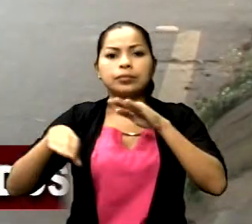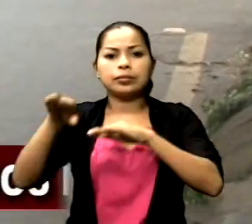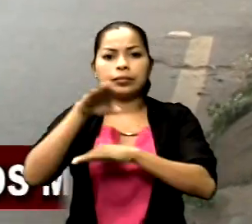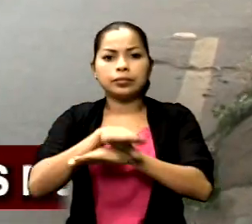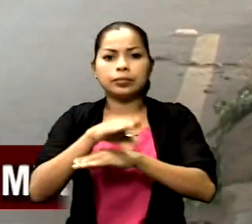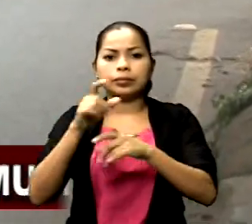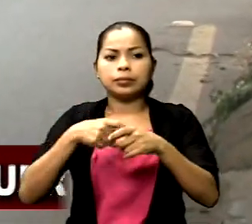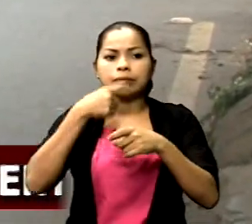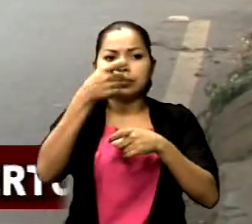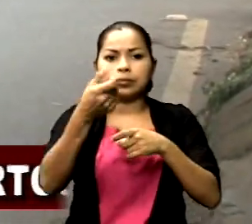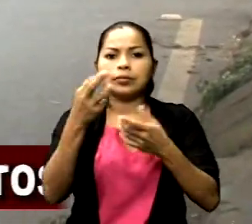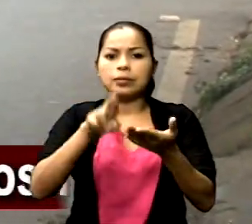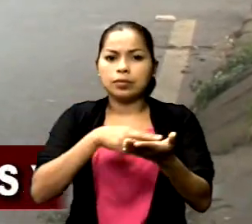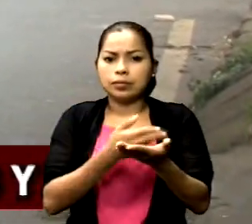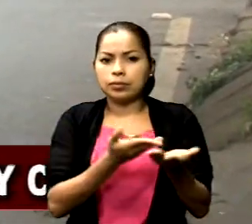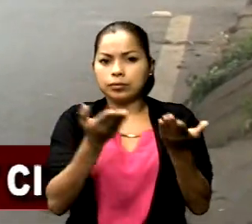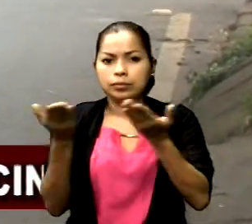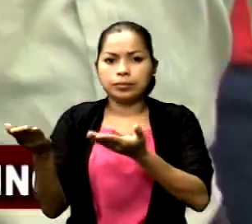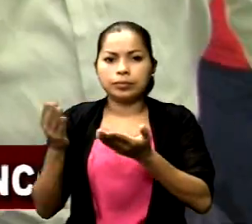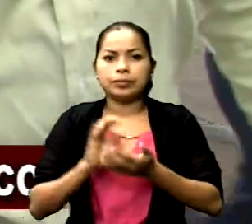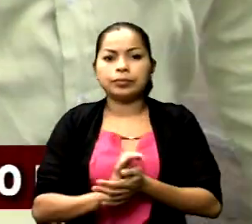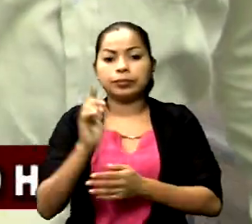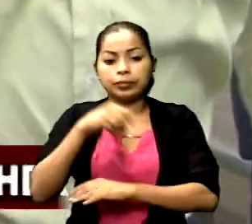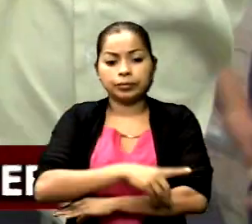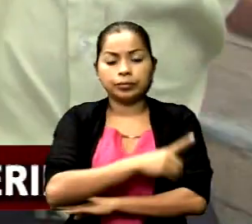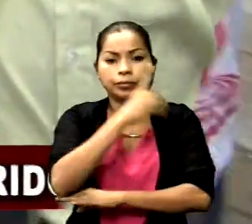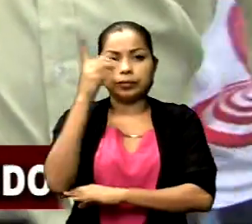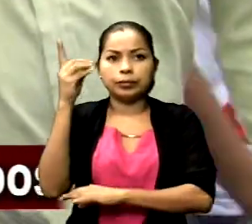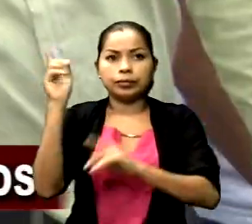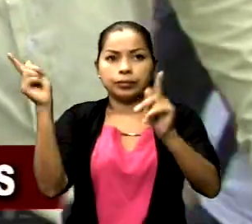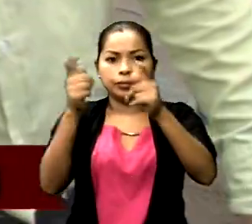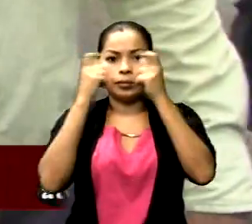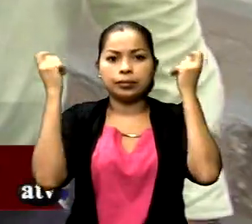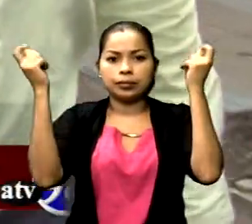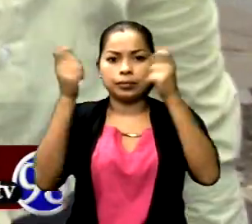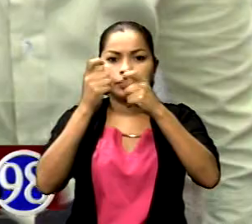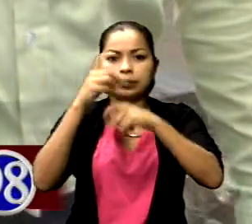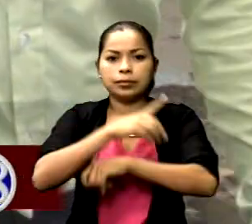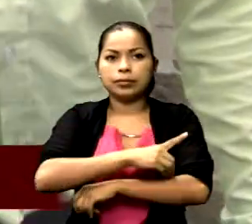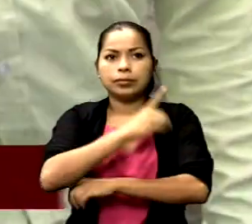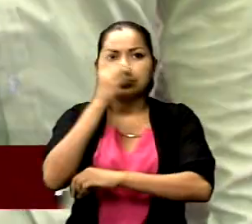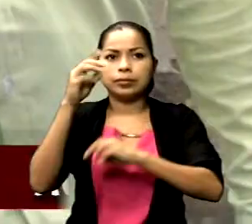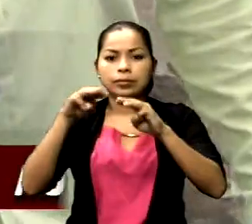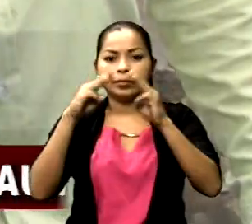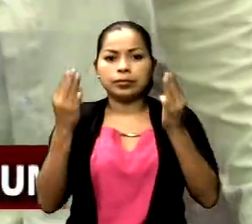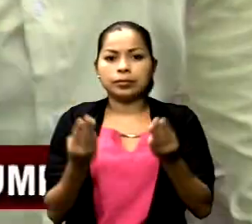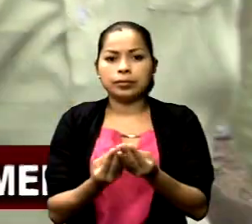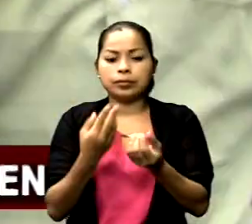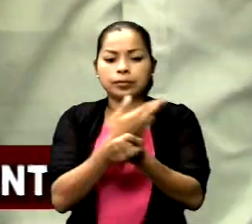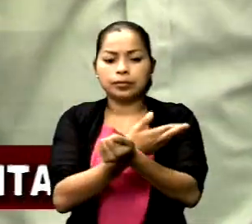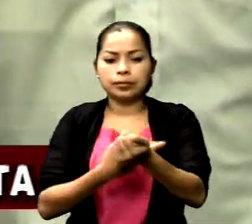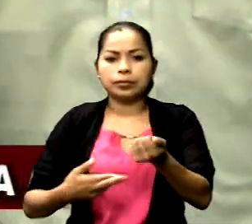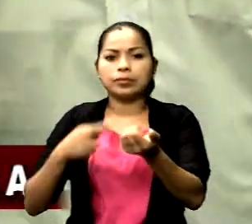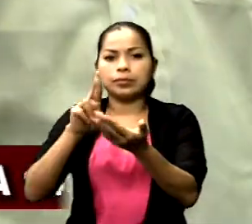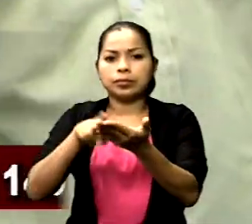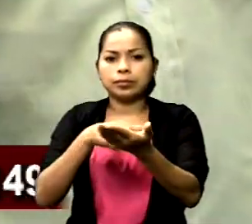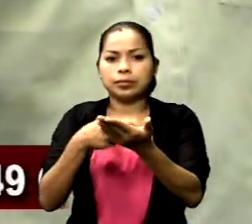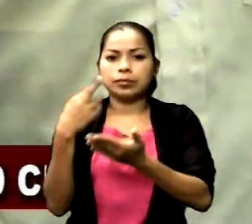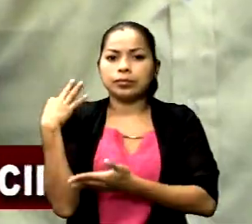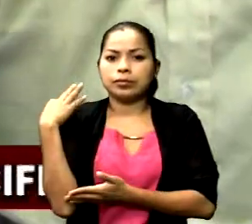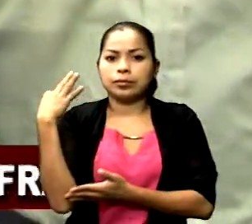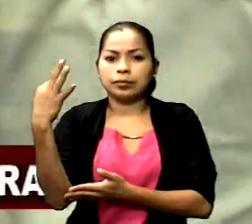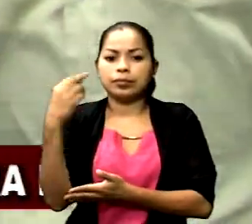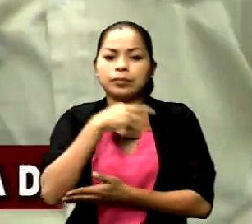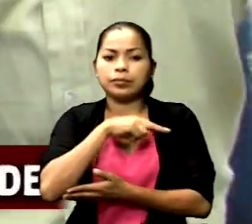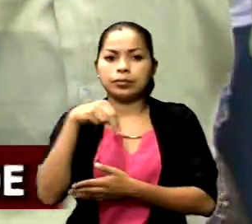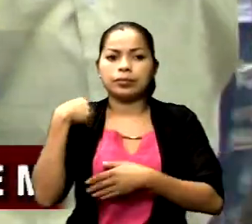con la invitación a la donación. Un día como hoy estamos conmemorando el Día Mundial de la Donación de Sangre. Nosotros